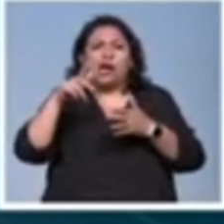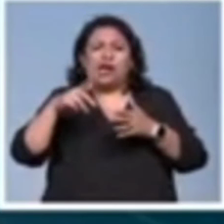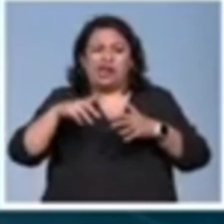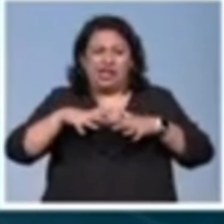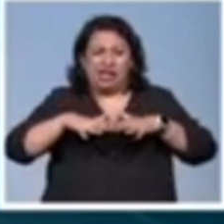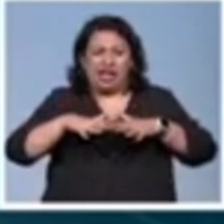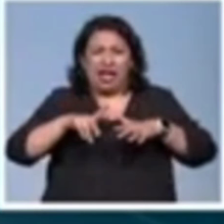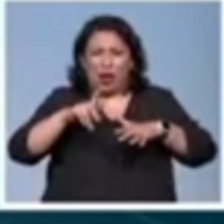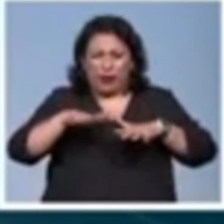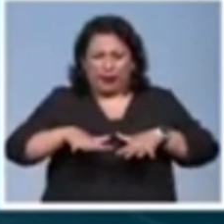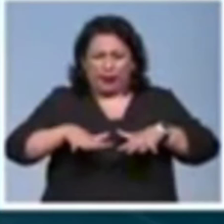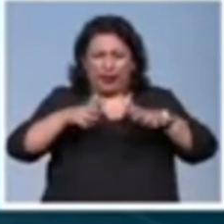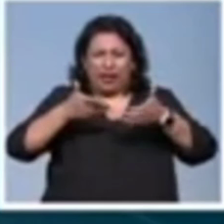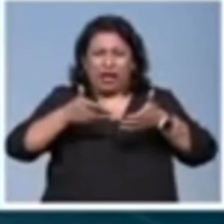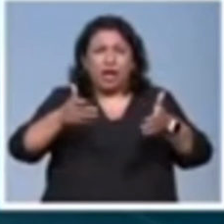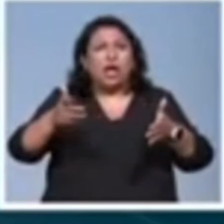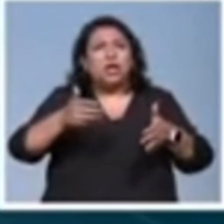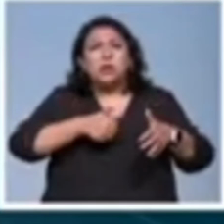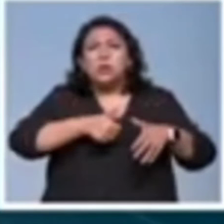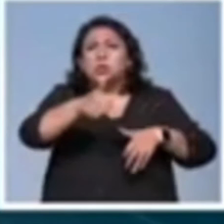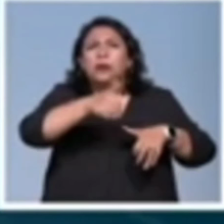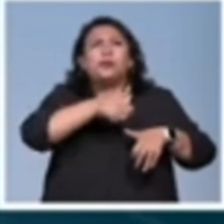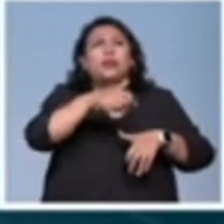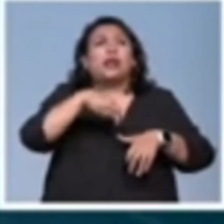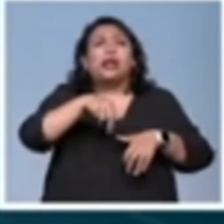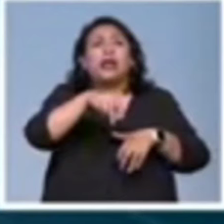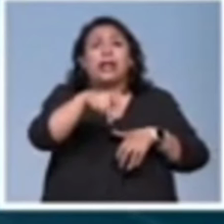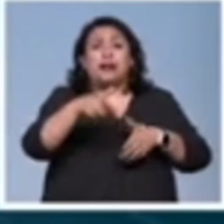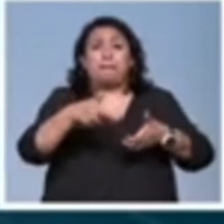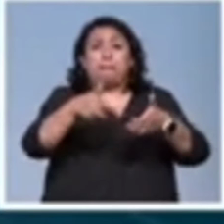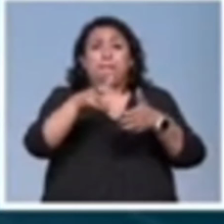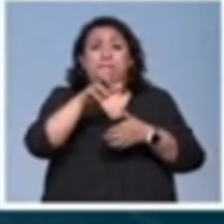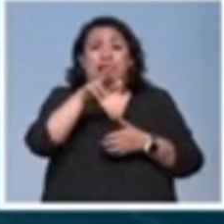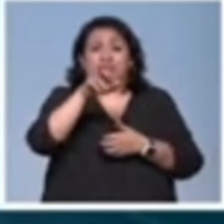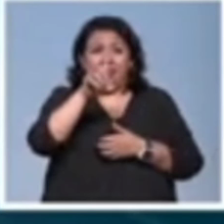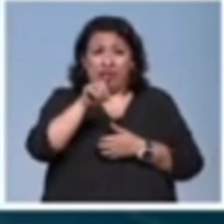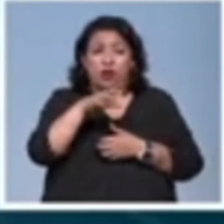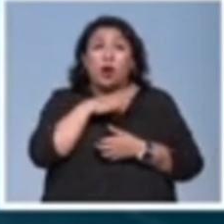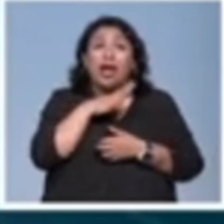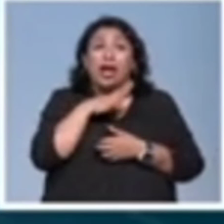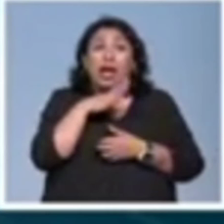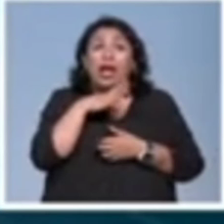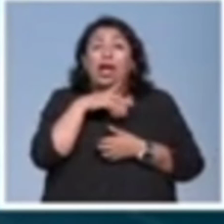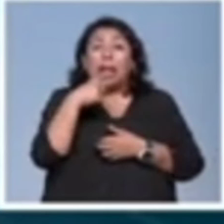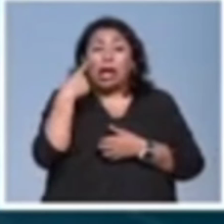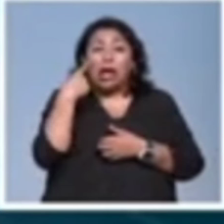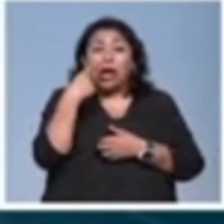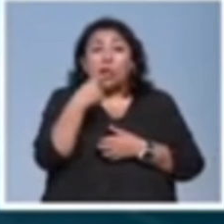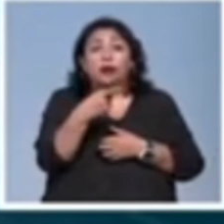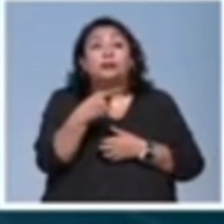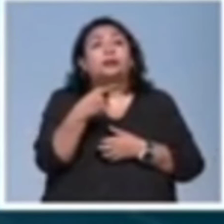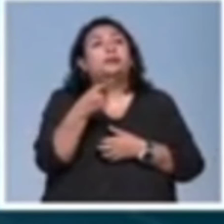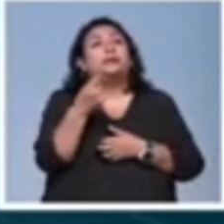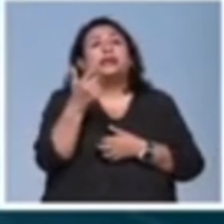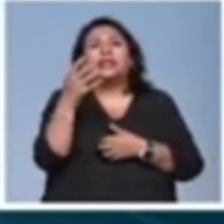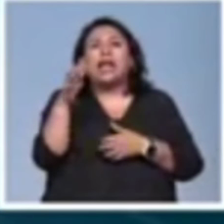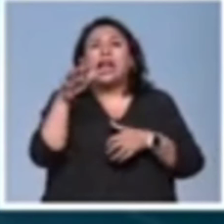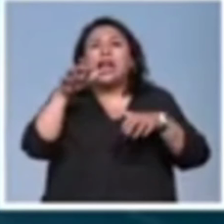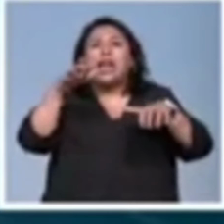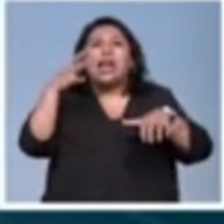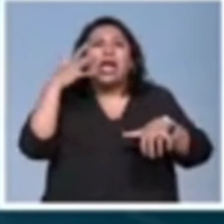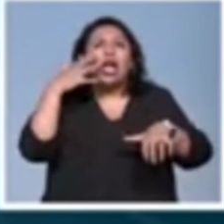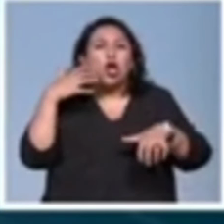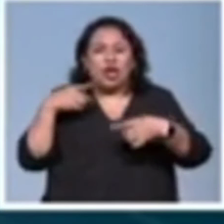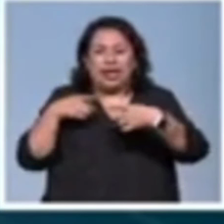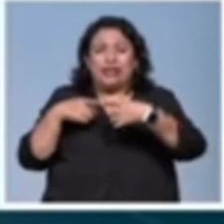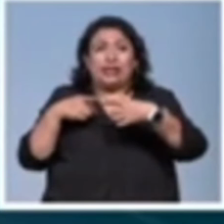calles inundadas, ¿no? Y si ustedes caminan, por ejemplo, por la calle de Madero, hay una referencia que es como un león, que es la